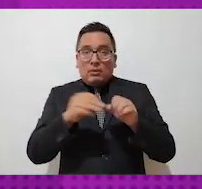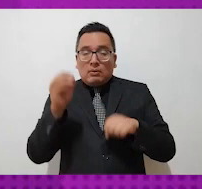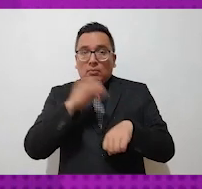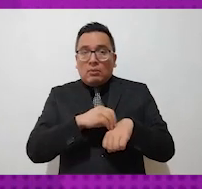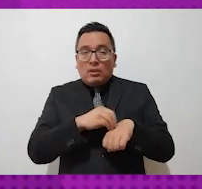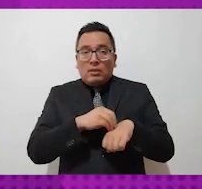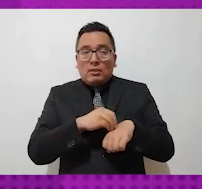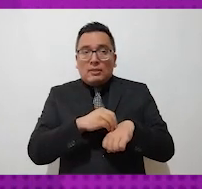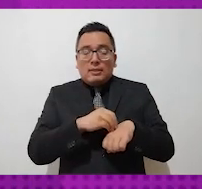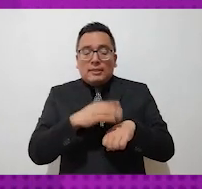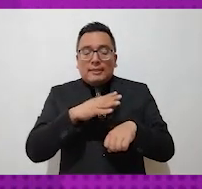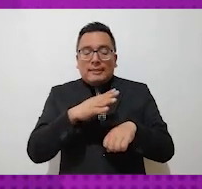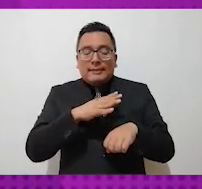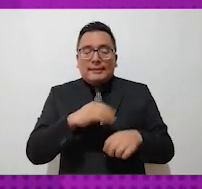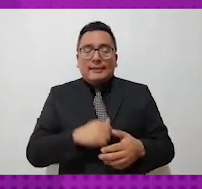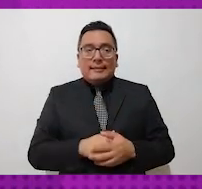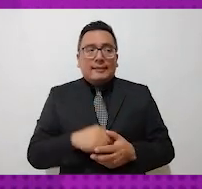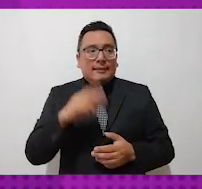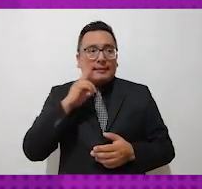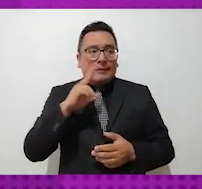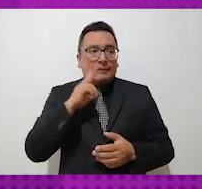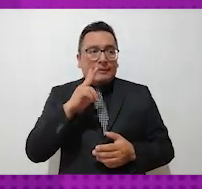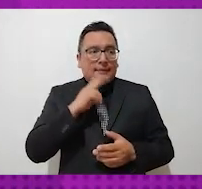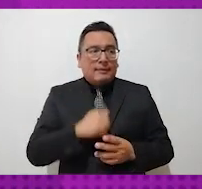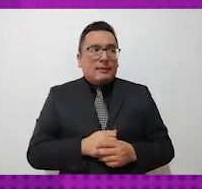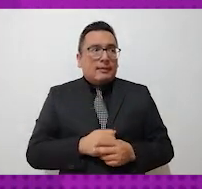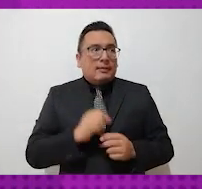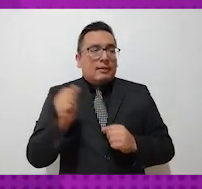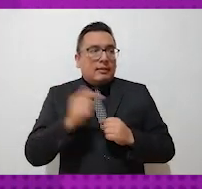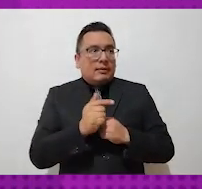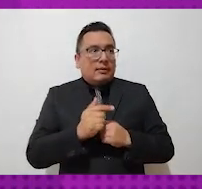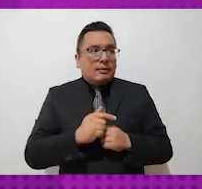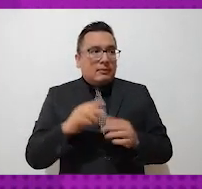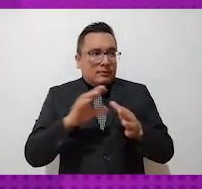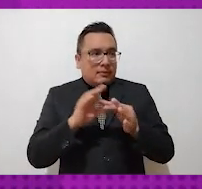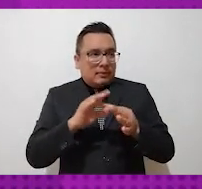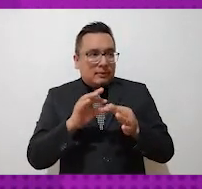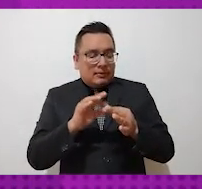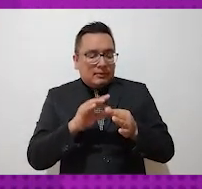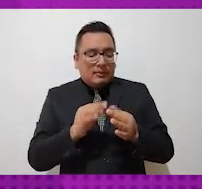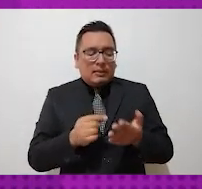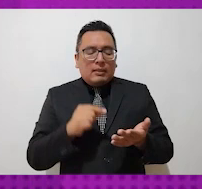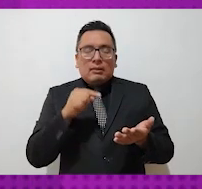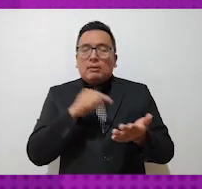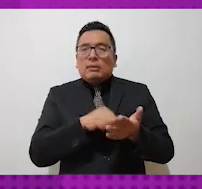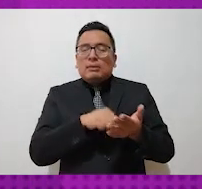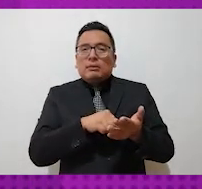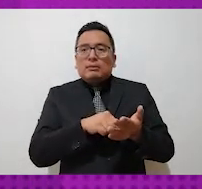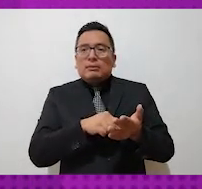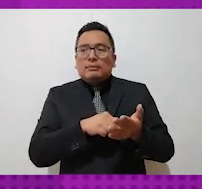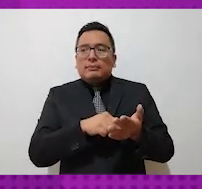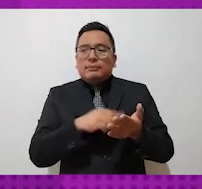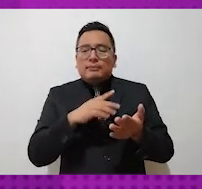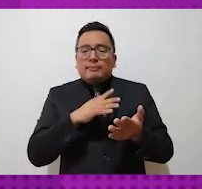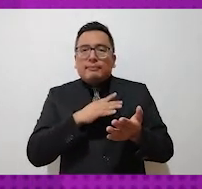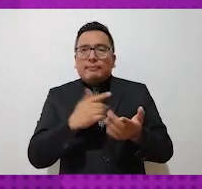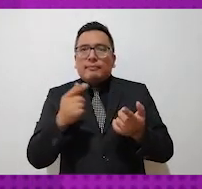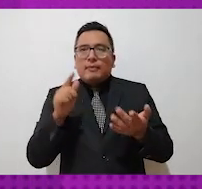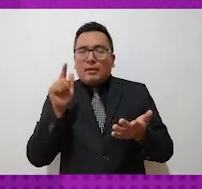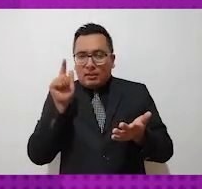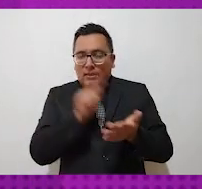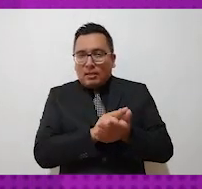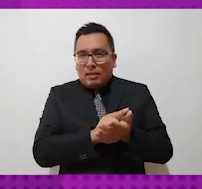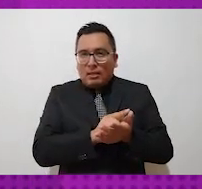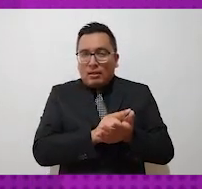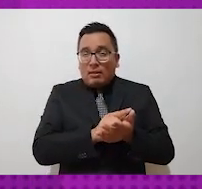tienen que contener indicios que adviertan en determinado momento que se está contraviniendo con la Ley